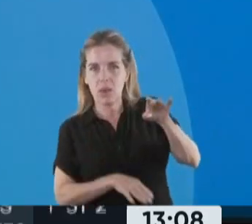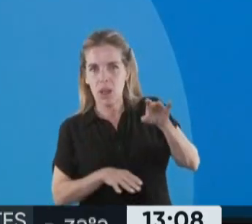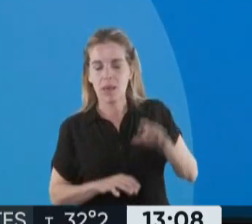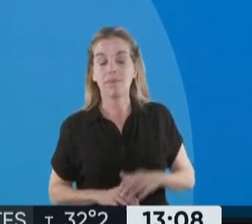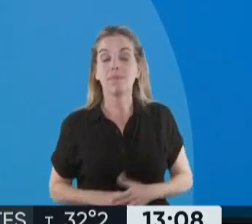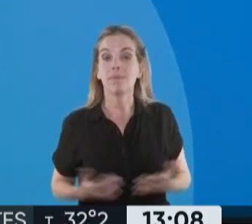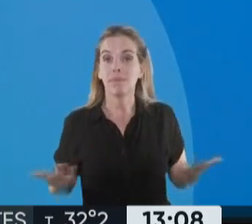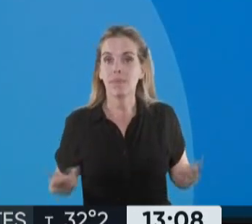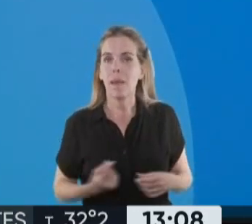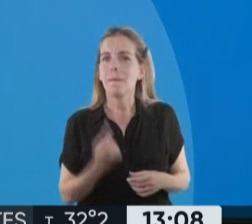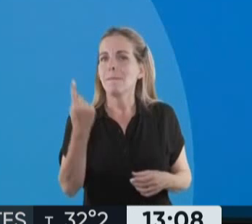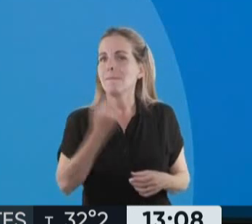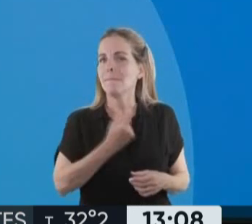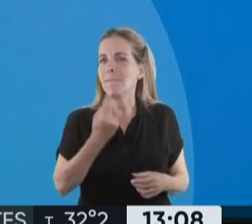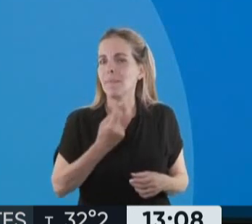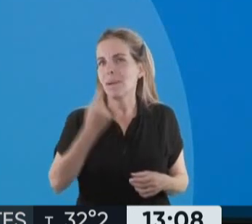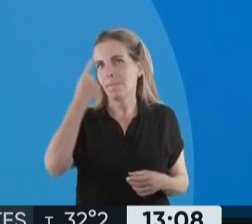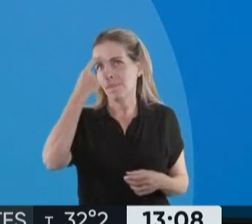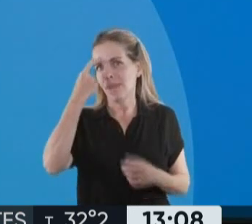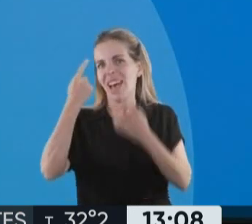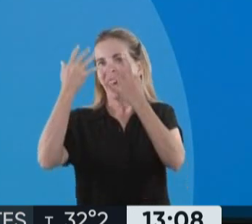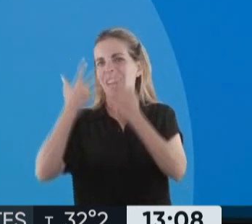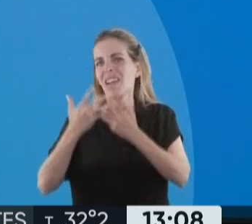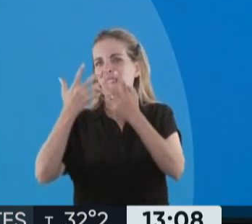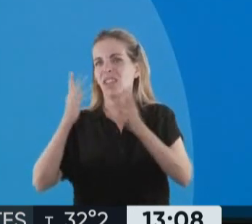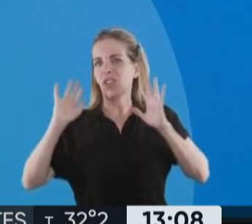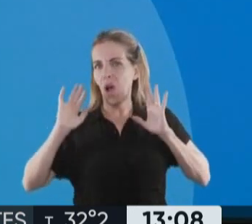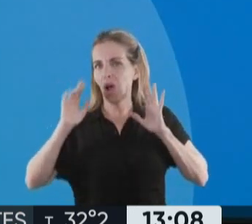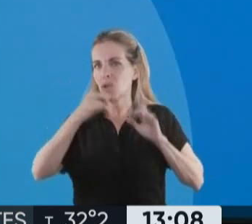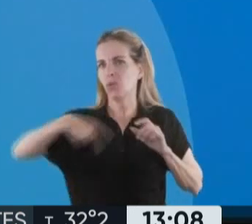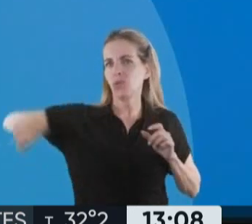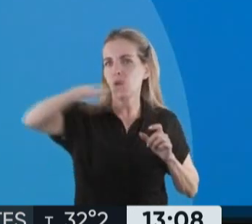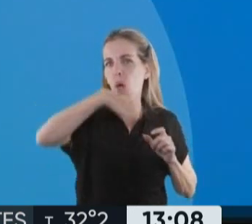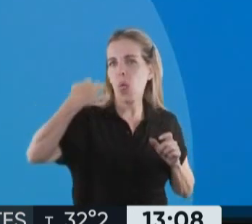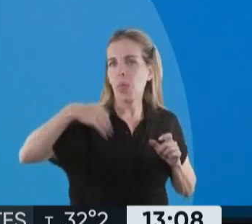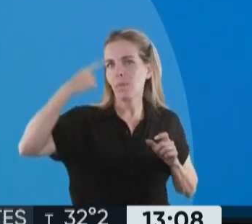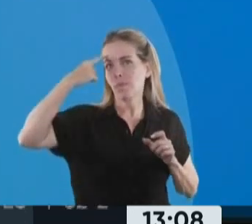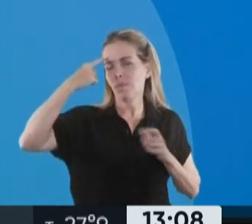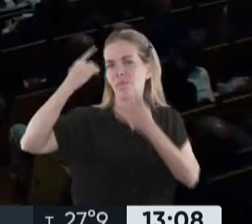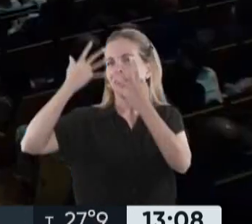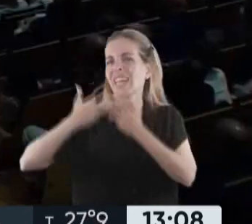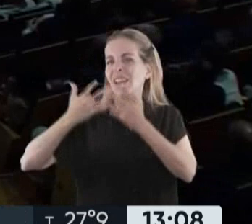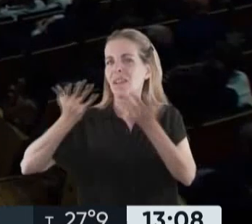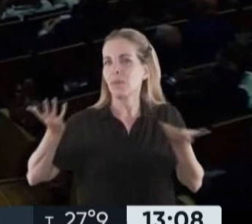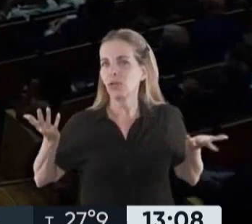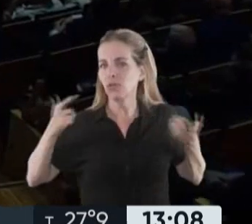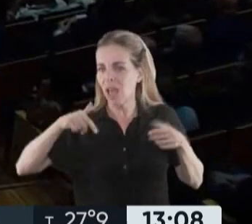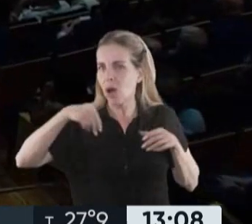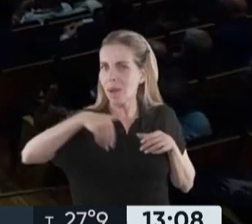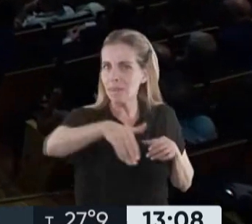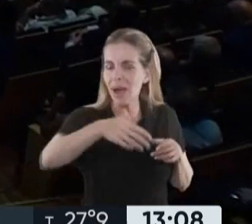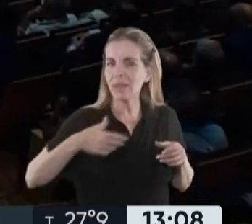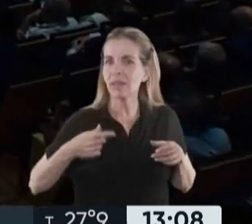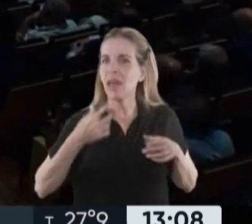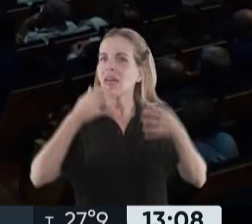Primero, la primera reflexión que todos debimos hacer y todos debimos hacer es: nosotros somos conscientes